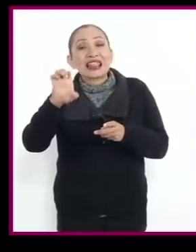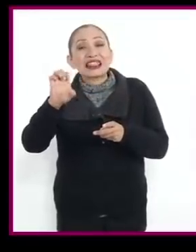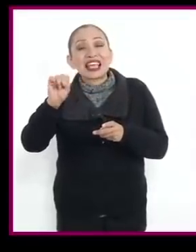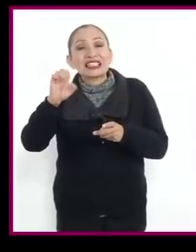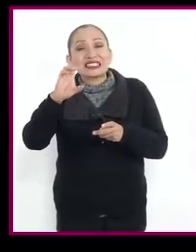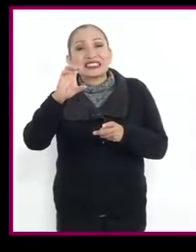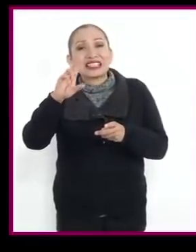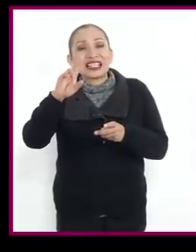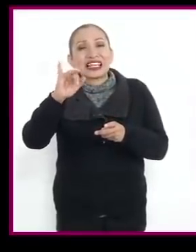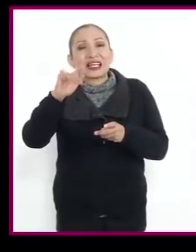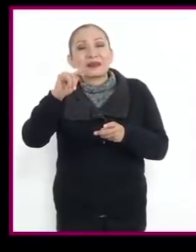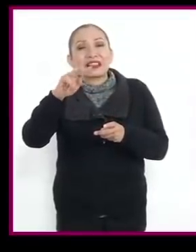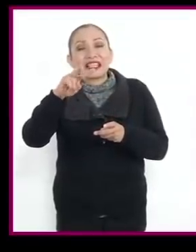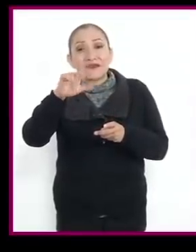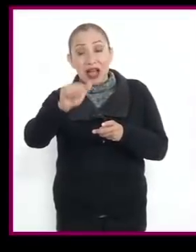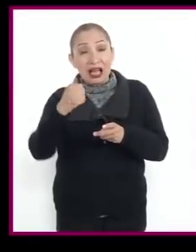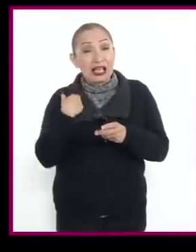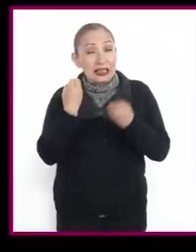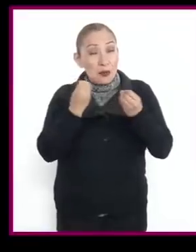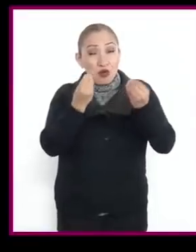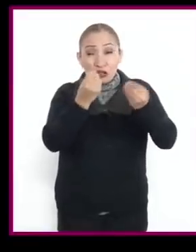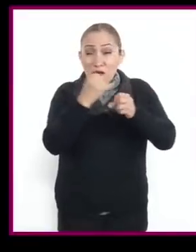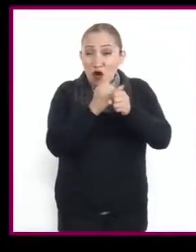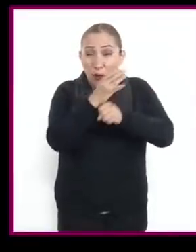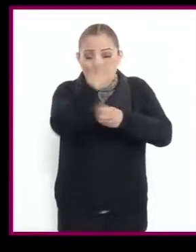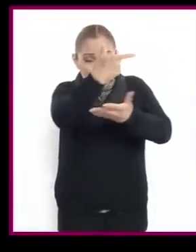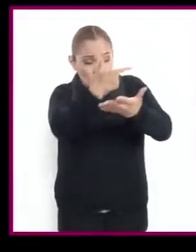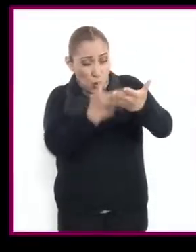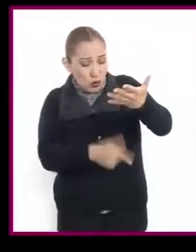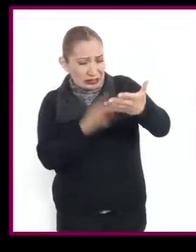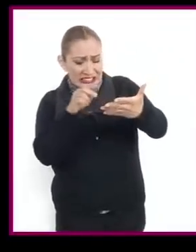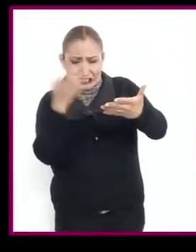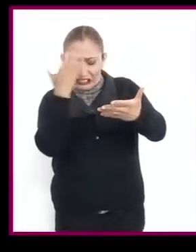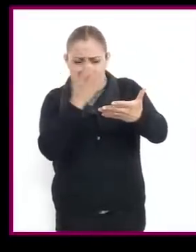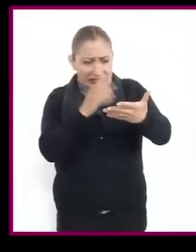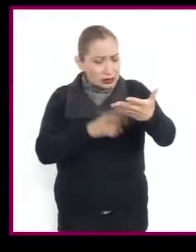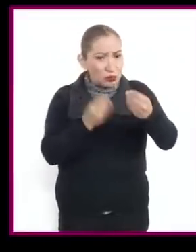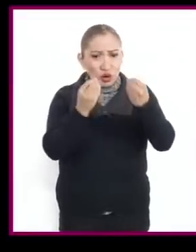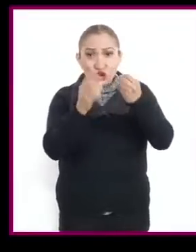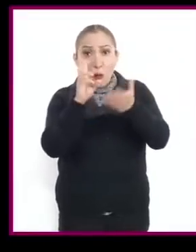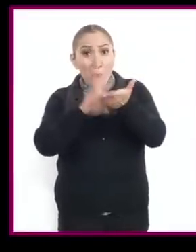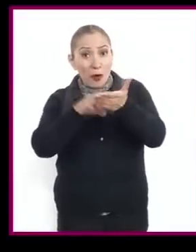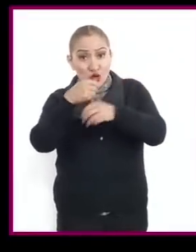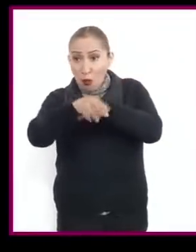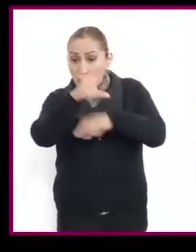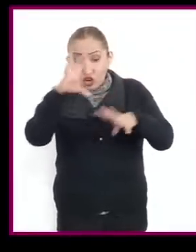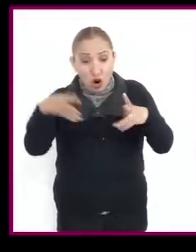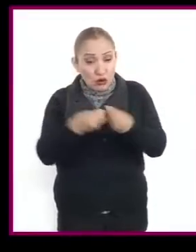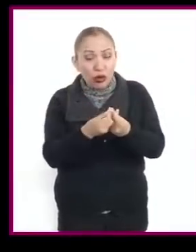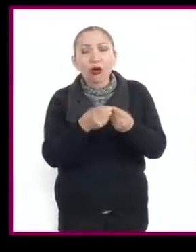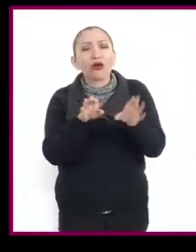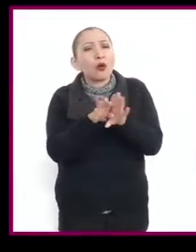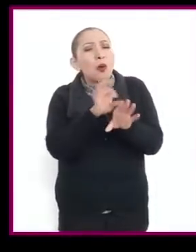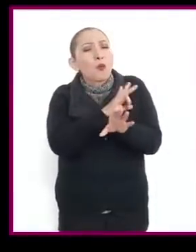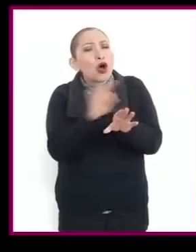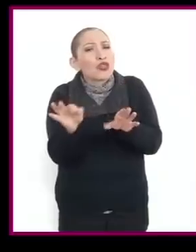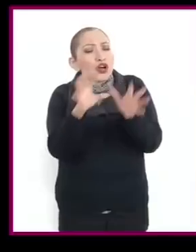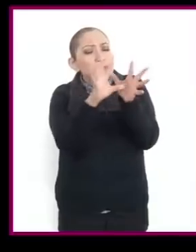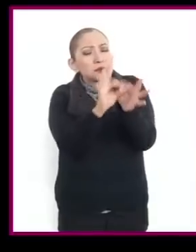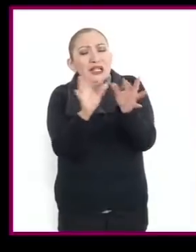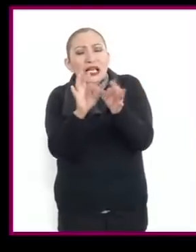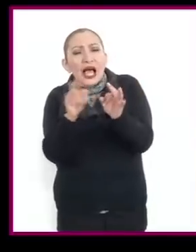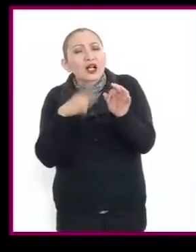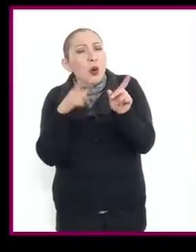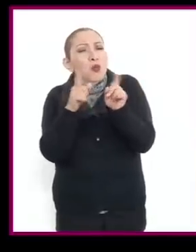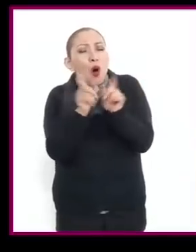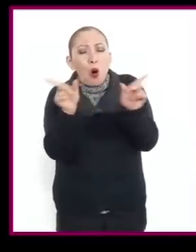gran cantidad de datos y queremos establecer algo acerca de esos datos sin dar todos los valores, ¿cómo podemos de alguna manera describirlos